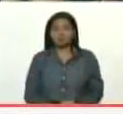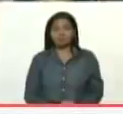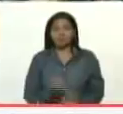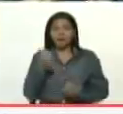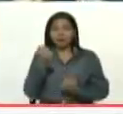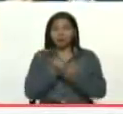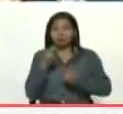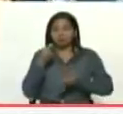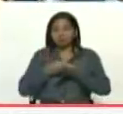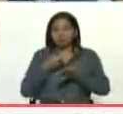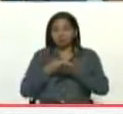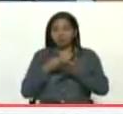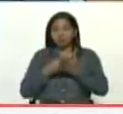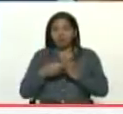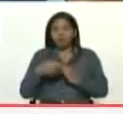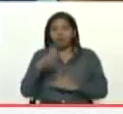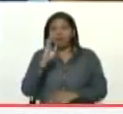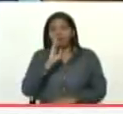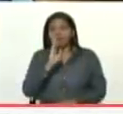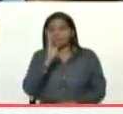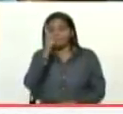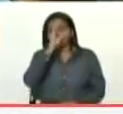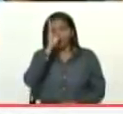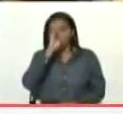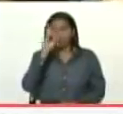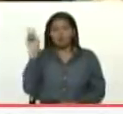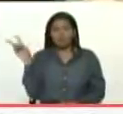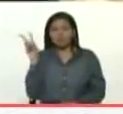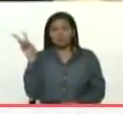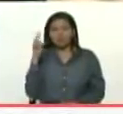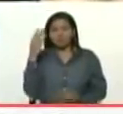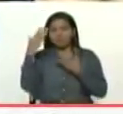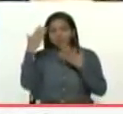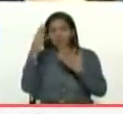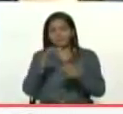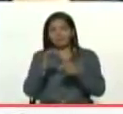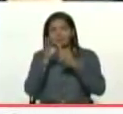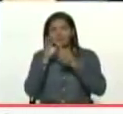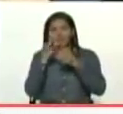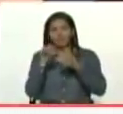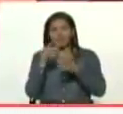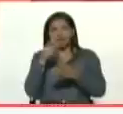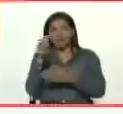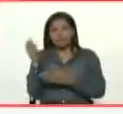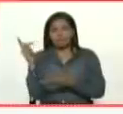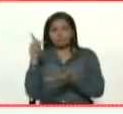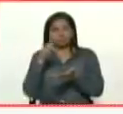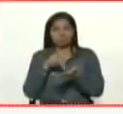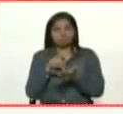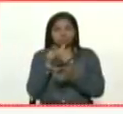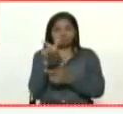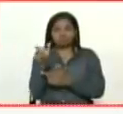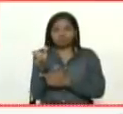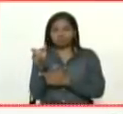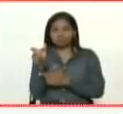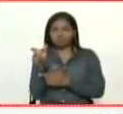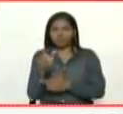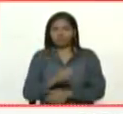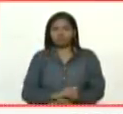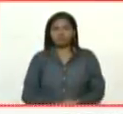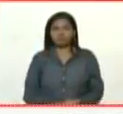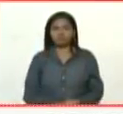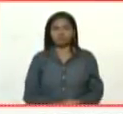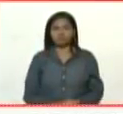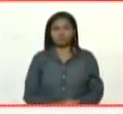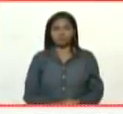apoyados y financiados por el Banco de Venezuela. Mi saludo también especial a las autoridades presentes, a